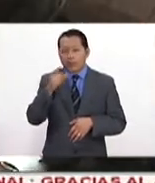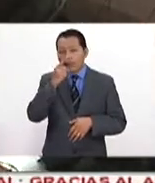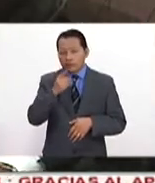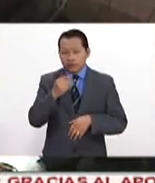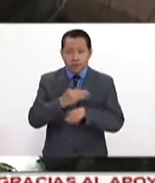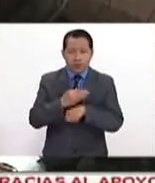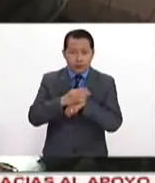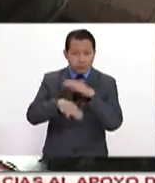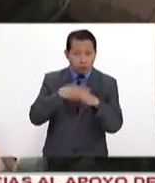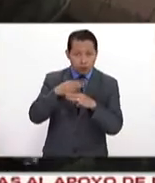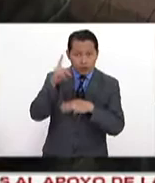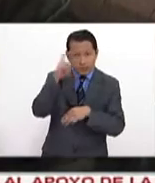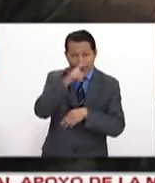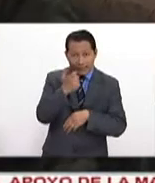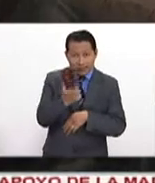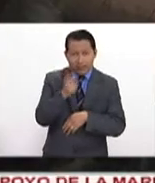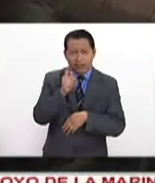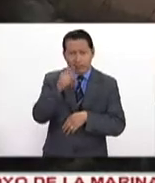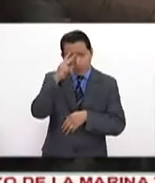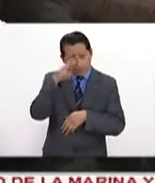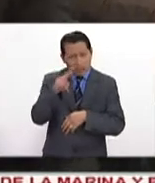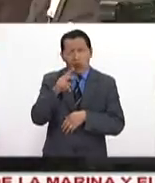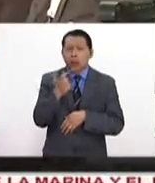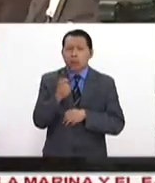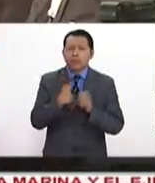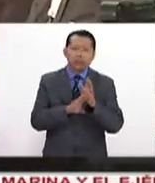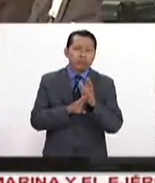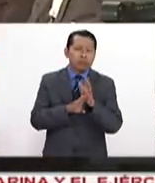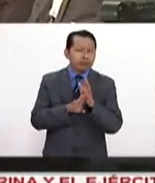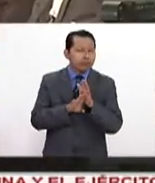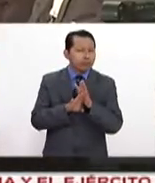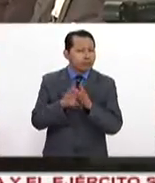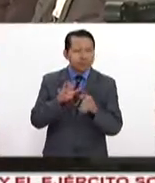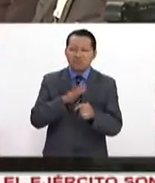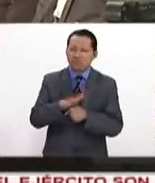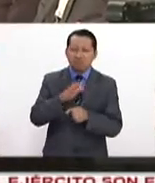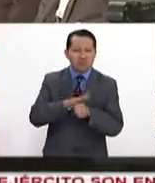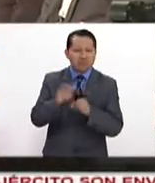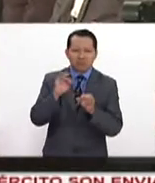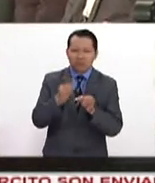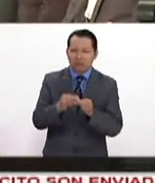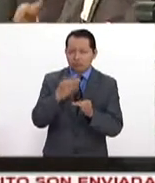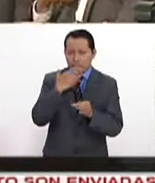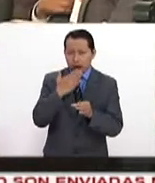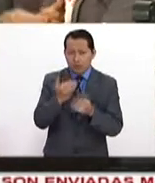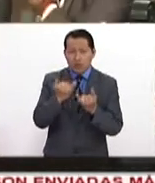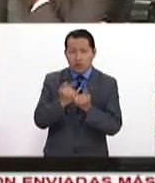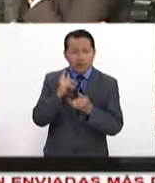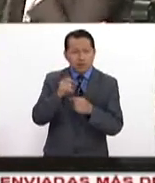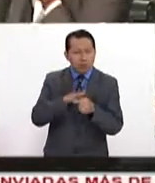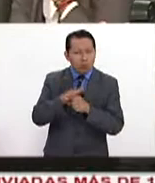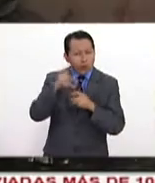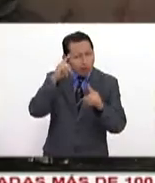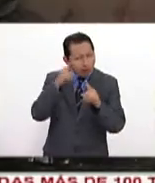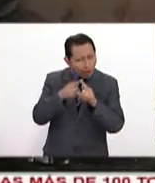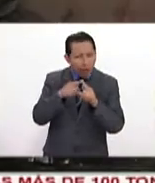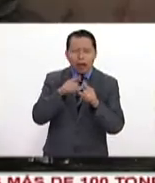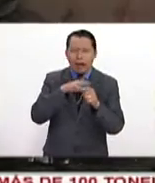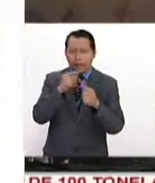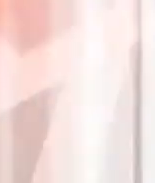entorno económico mundial, la economía mexicana crece de manera satisfactoria y se refirió a los retos que en esta materia tiene el gobierno